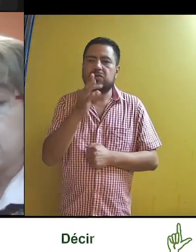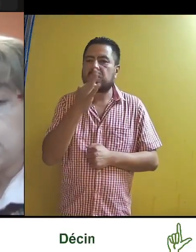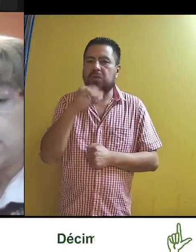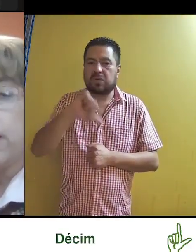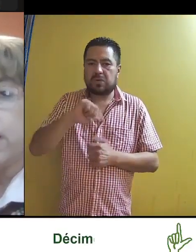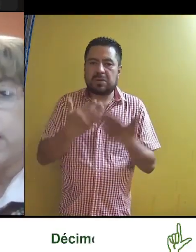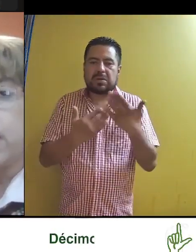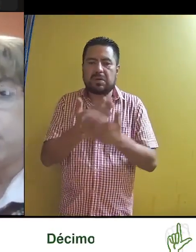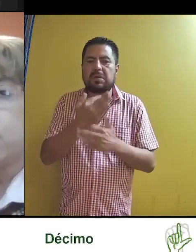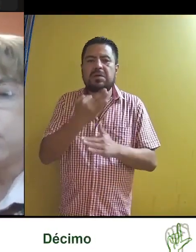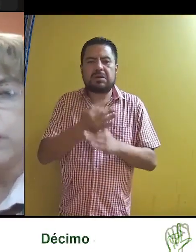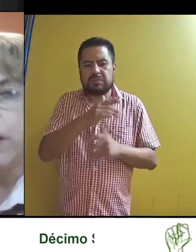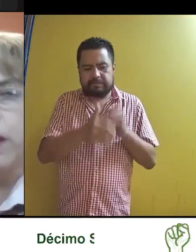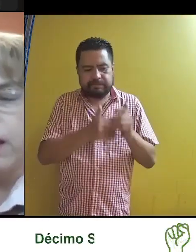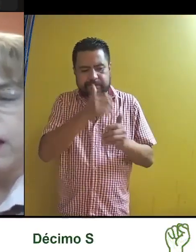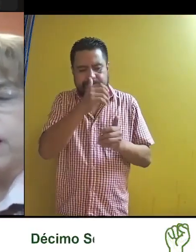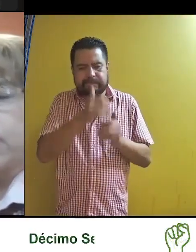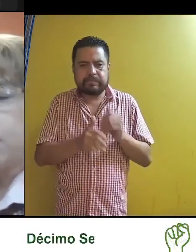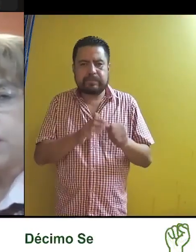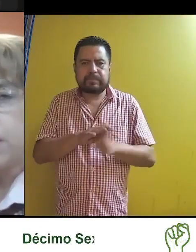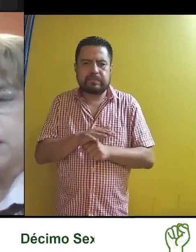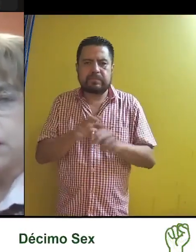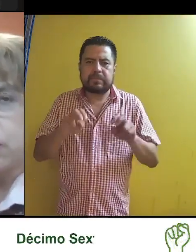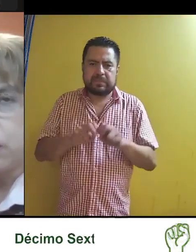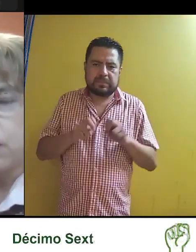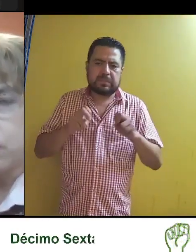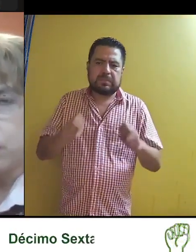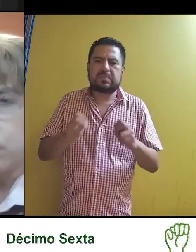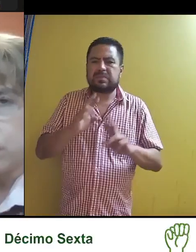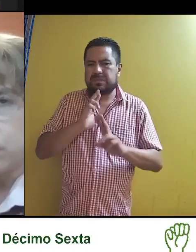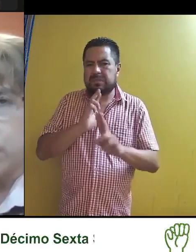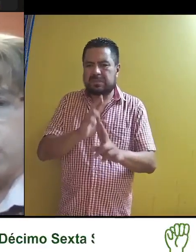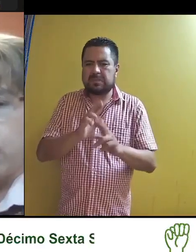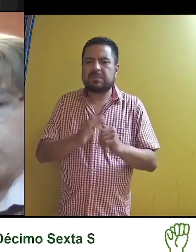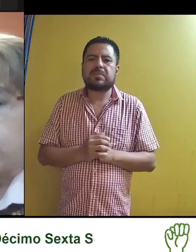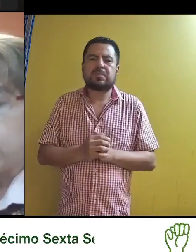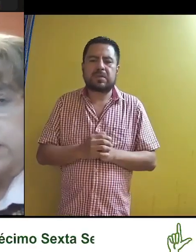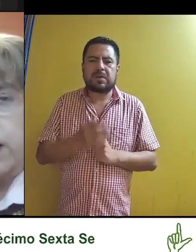9:38, se declara concluida la presente sesión de resolución.